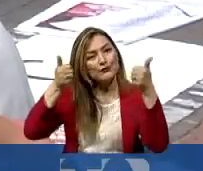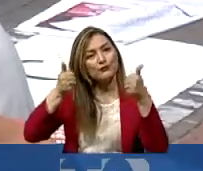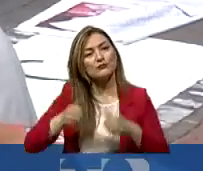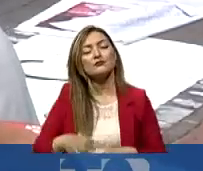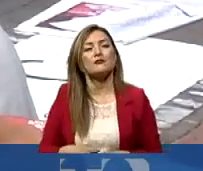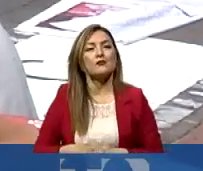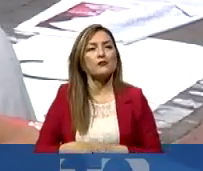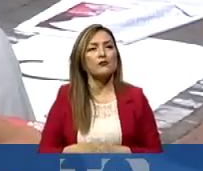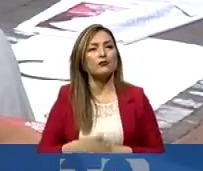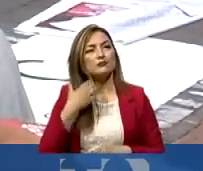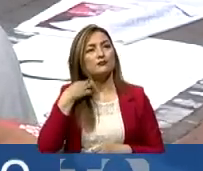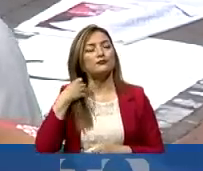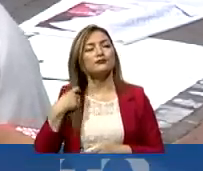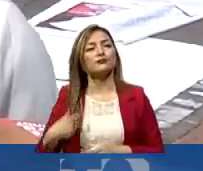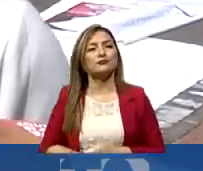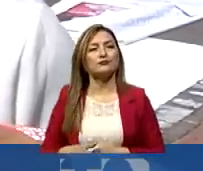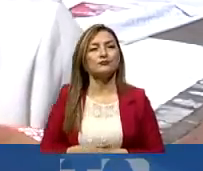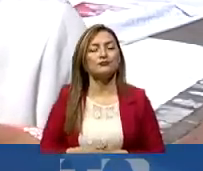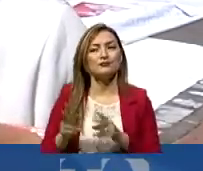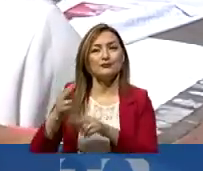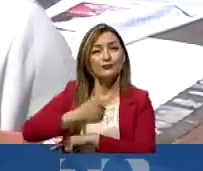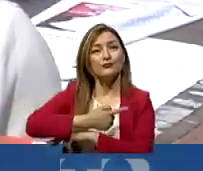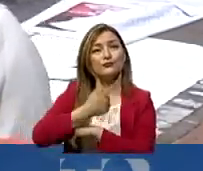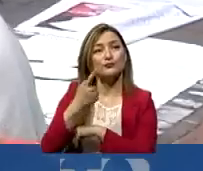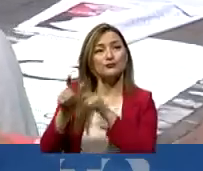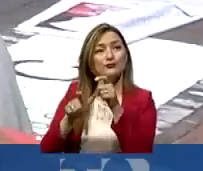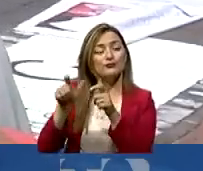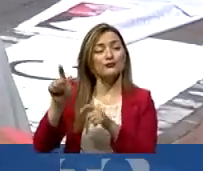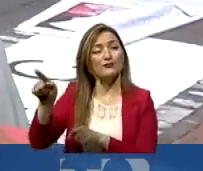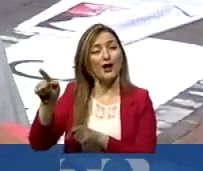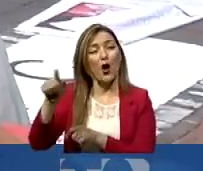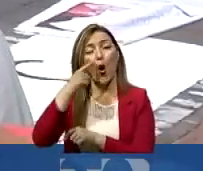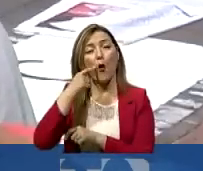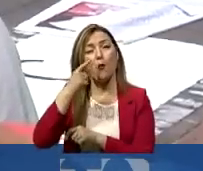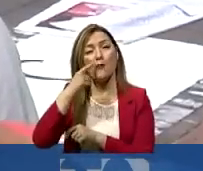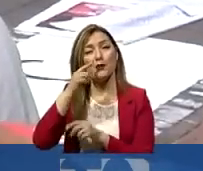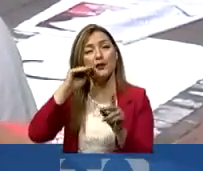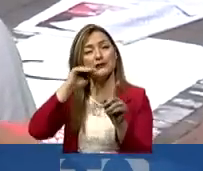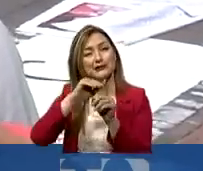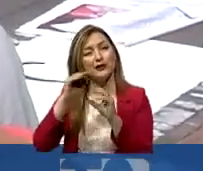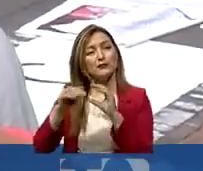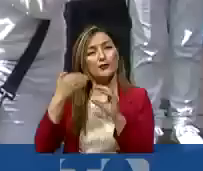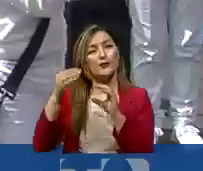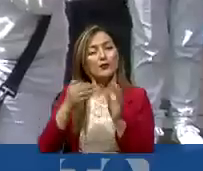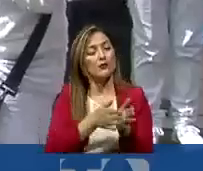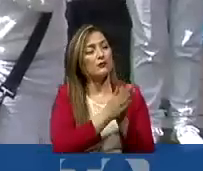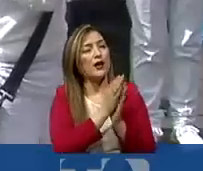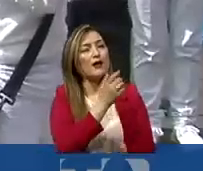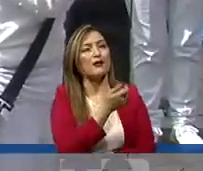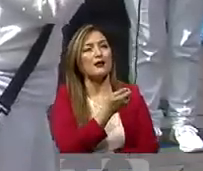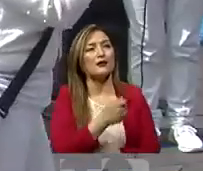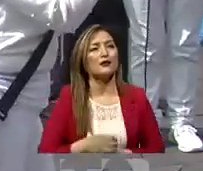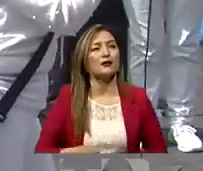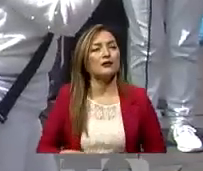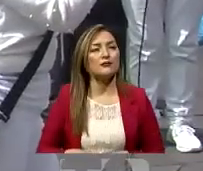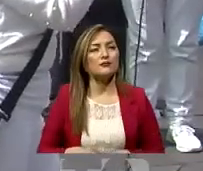Y desde ahí, este ciudadano el mismo día me empieza a enviar mensajes pidiéndome dinero.